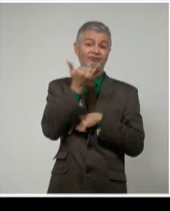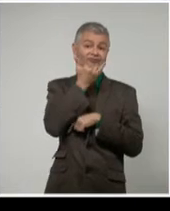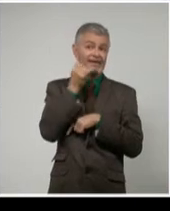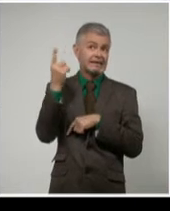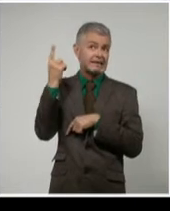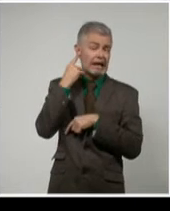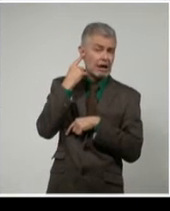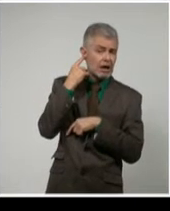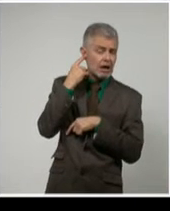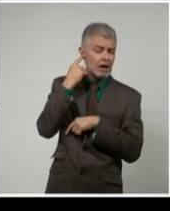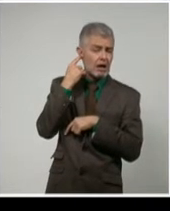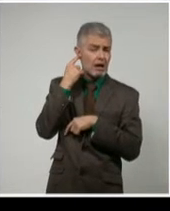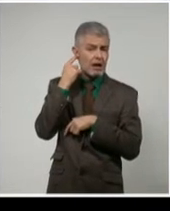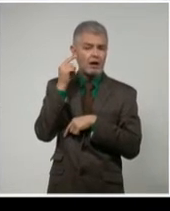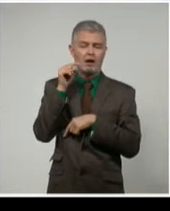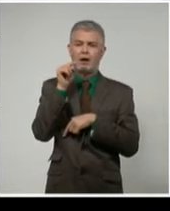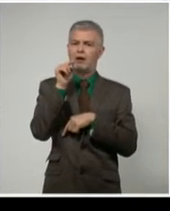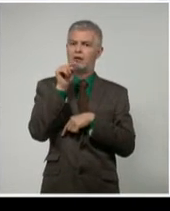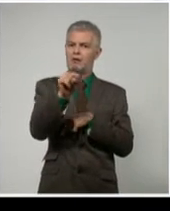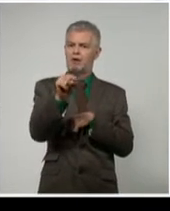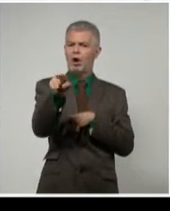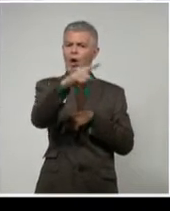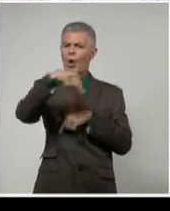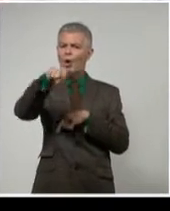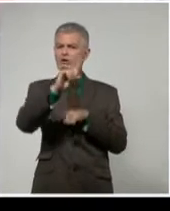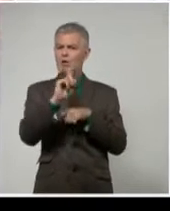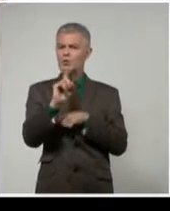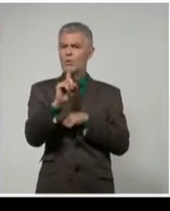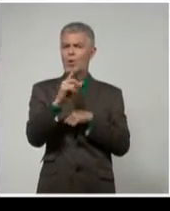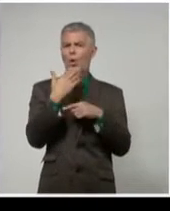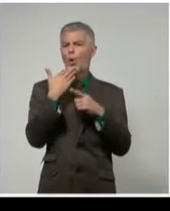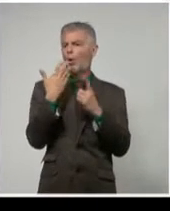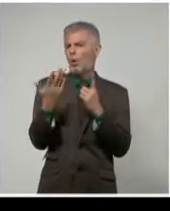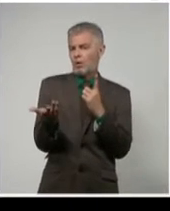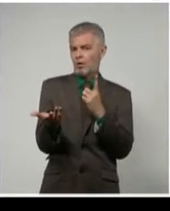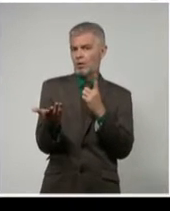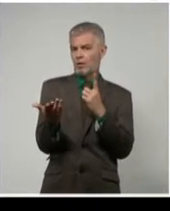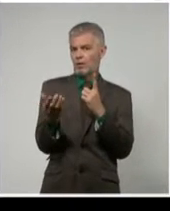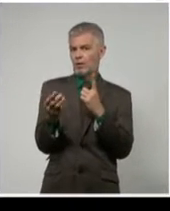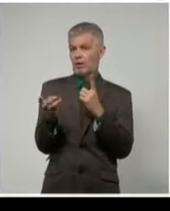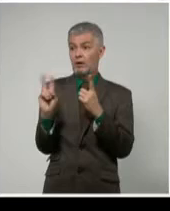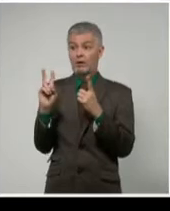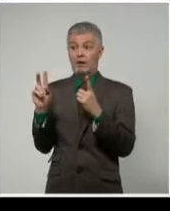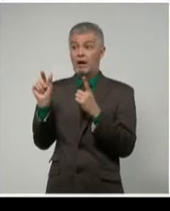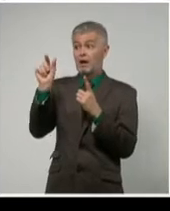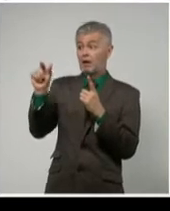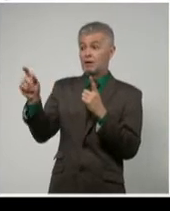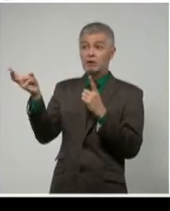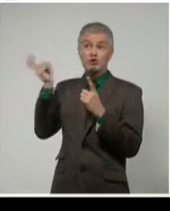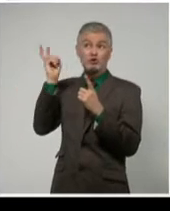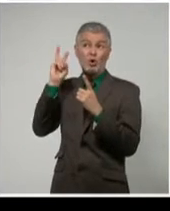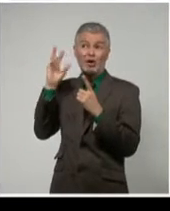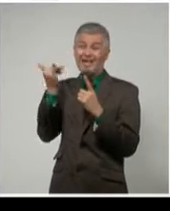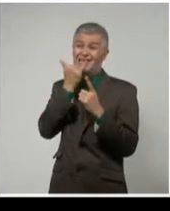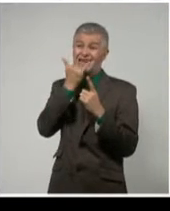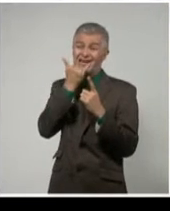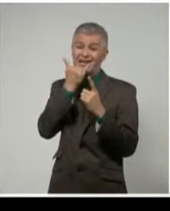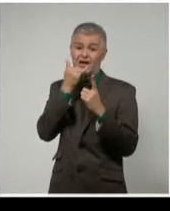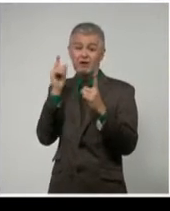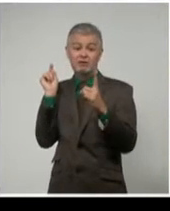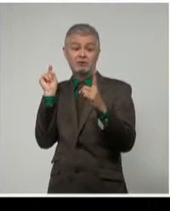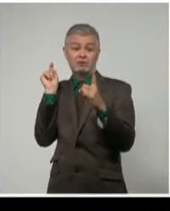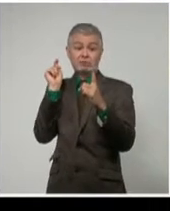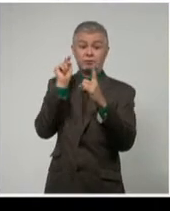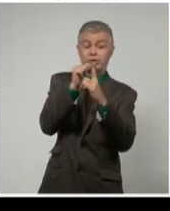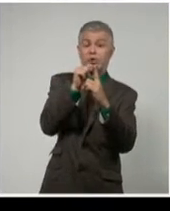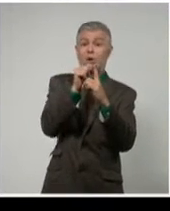que estar el ataque dirigido, el ataque sónico, entre comillas dirigido, con la coherencia de un láser. Es